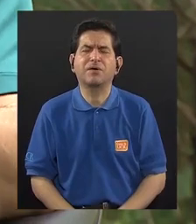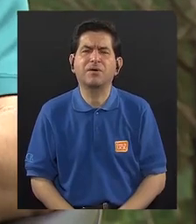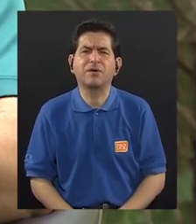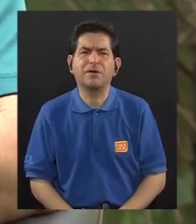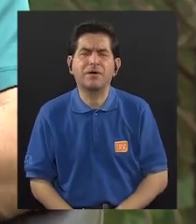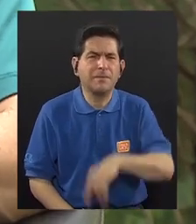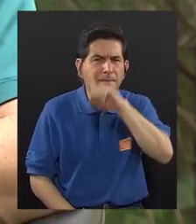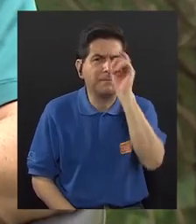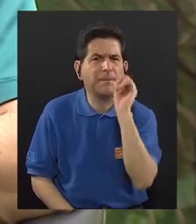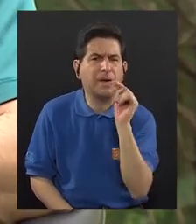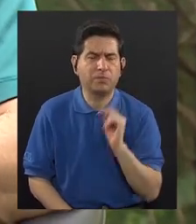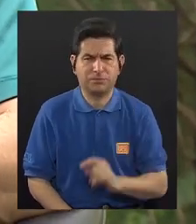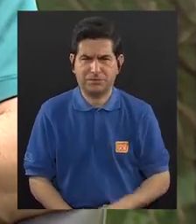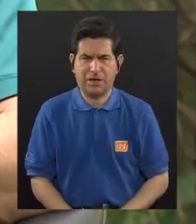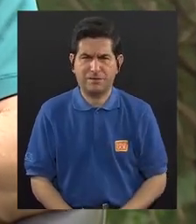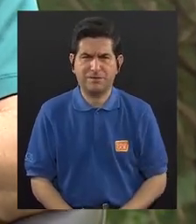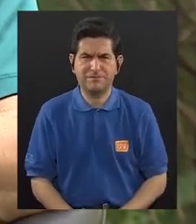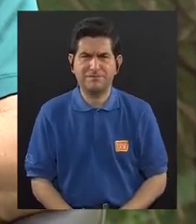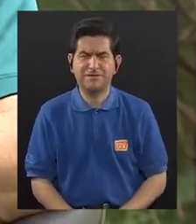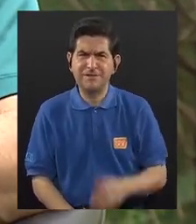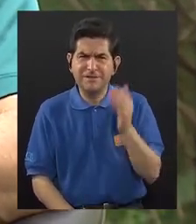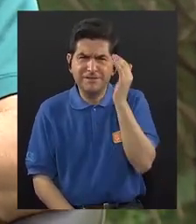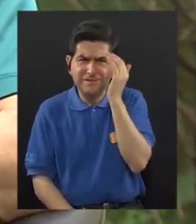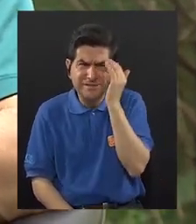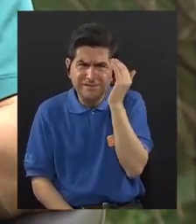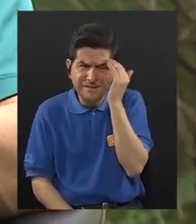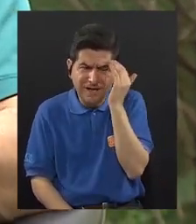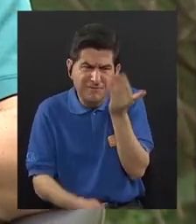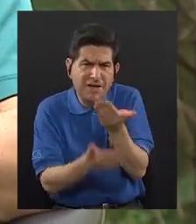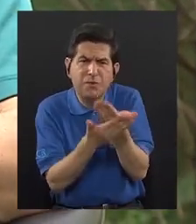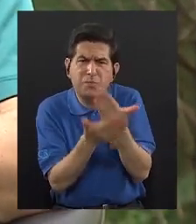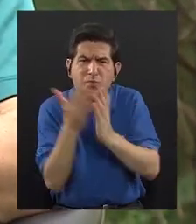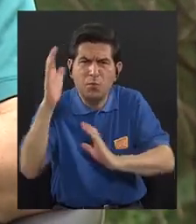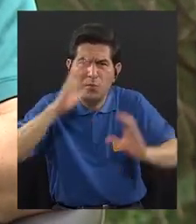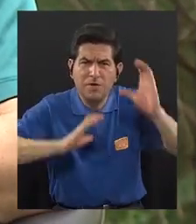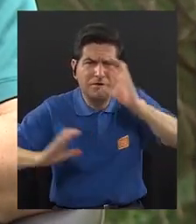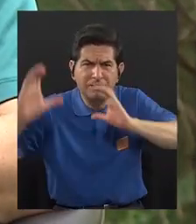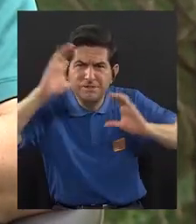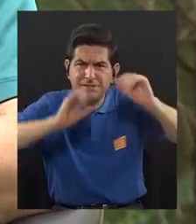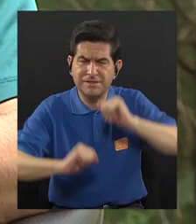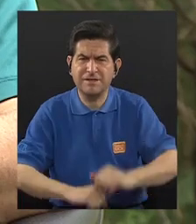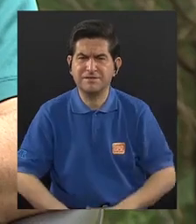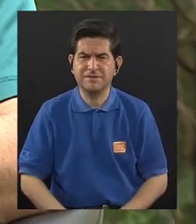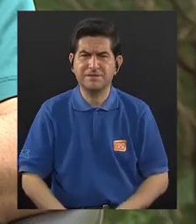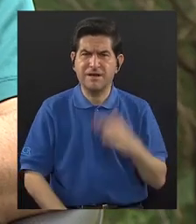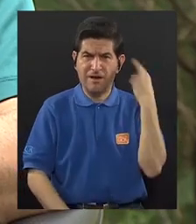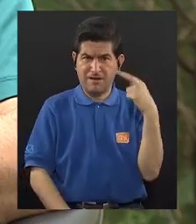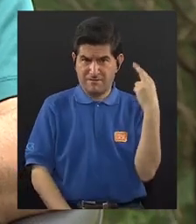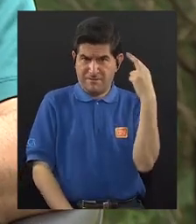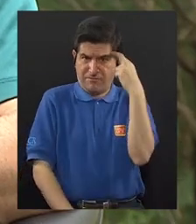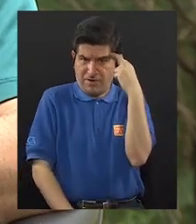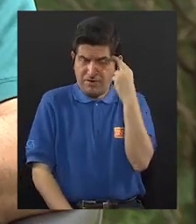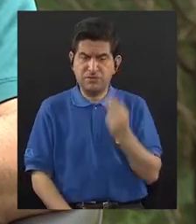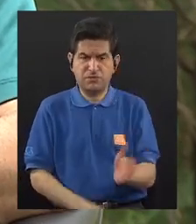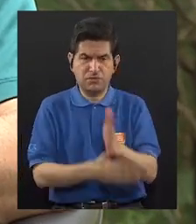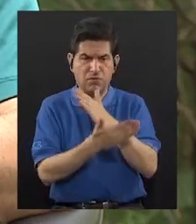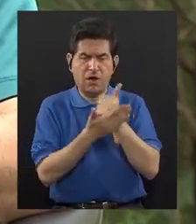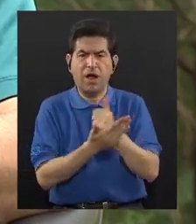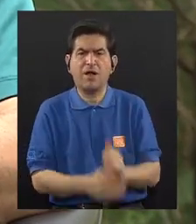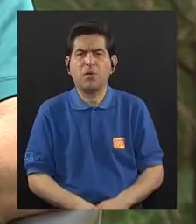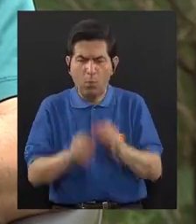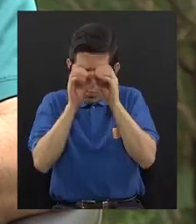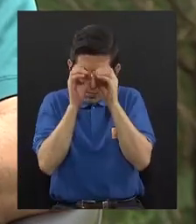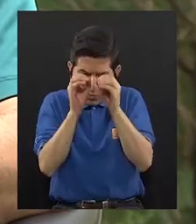se conoce no se tienen alguna evidencia científica de por qué es que algunos